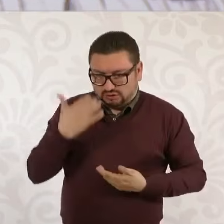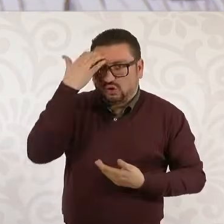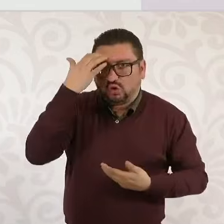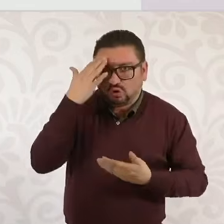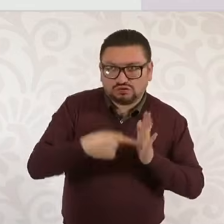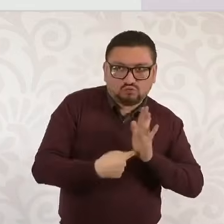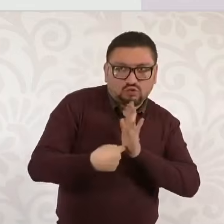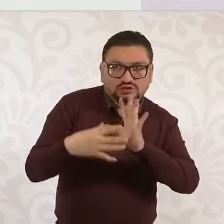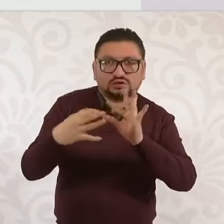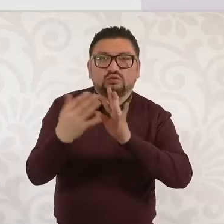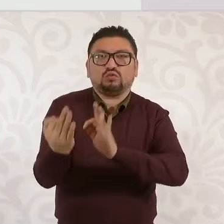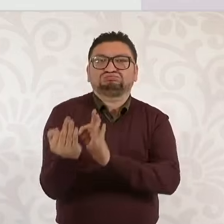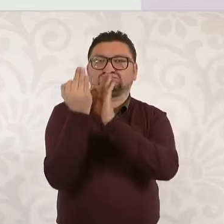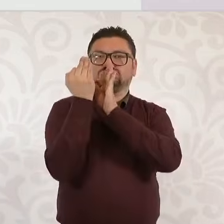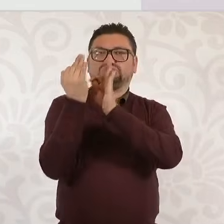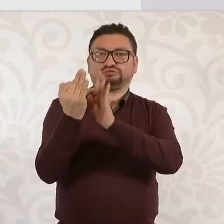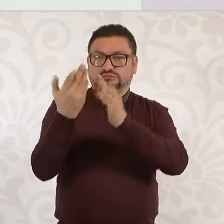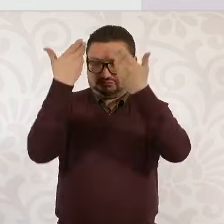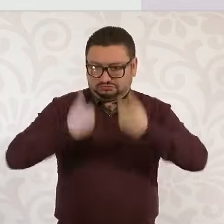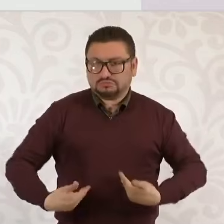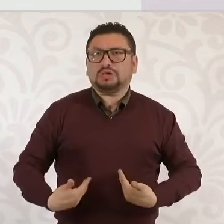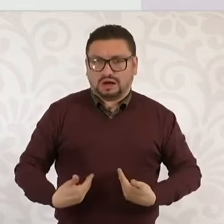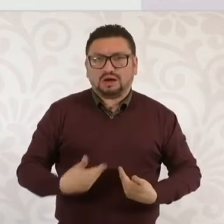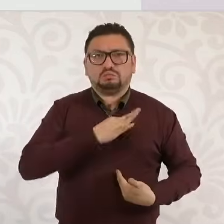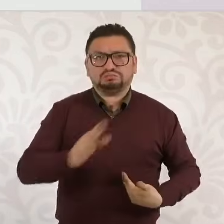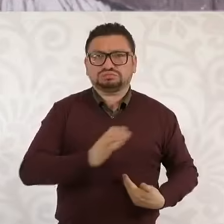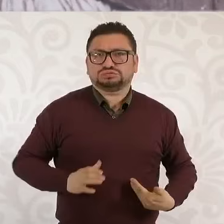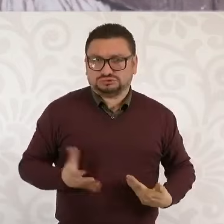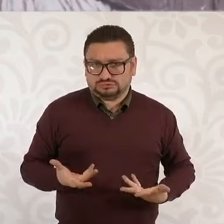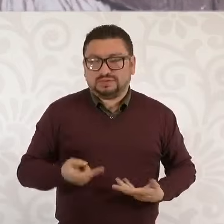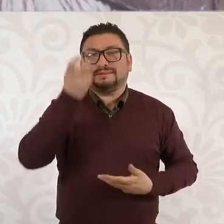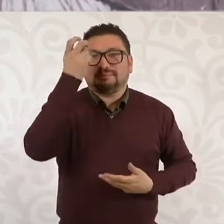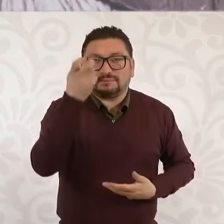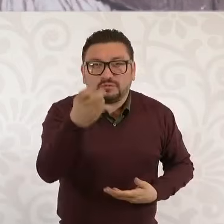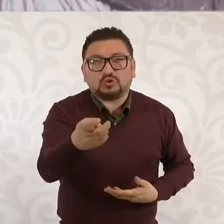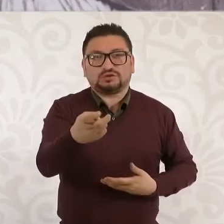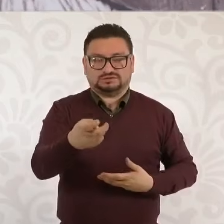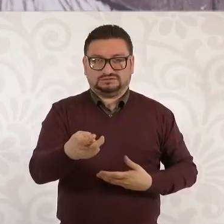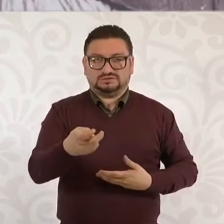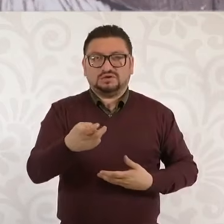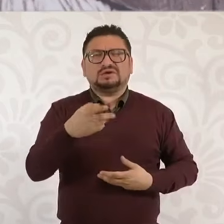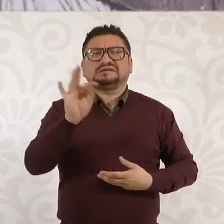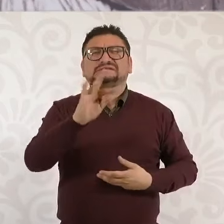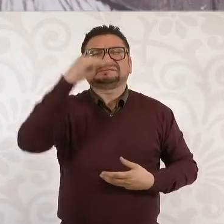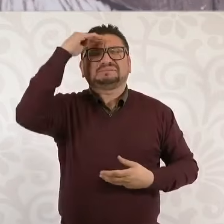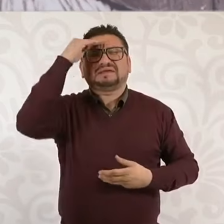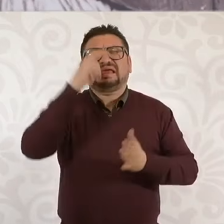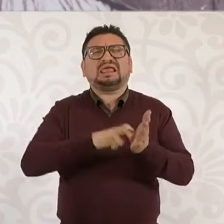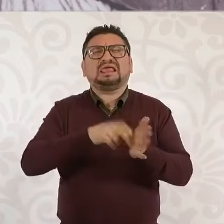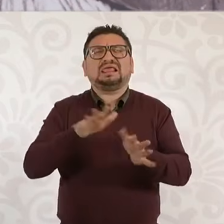ya tienes que dar la cara. Por eso no es menor, parece algo muy sencillo